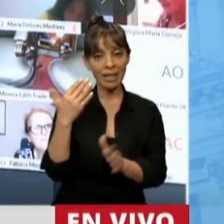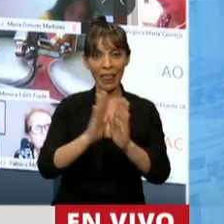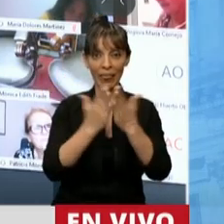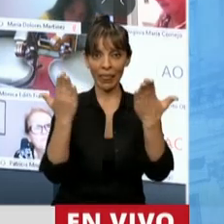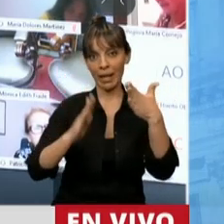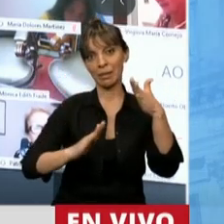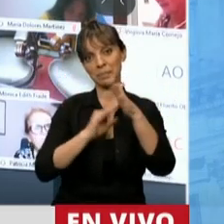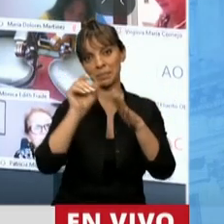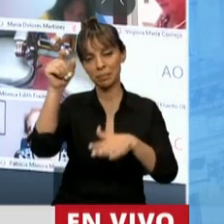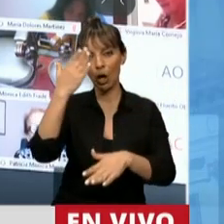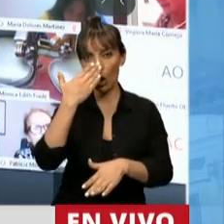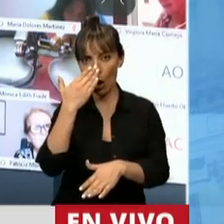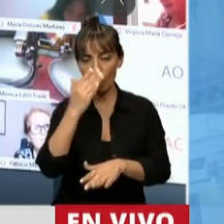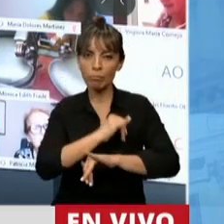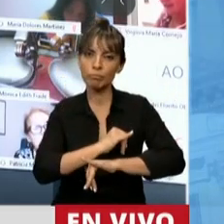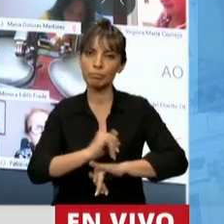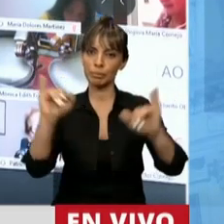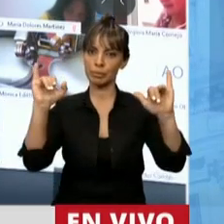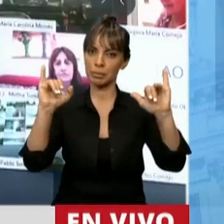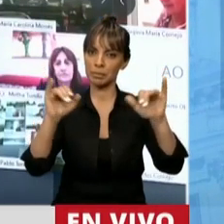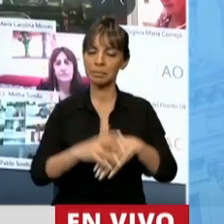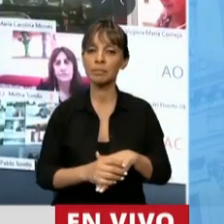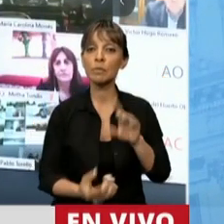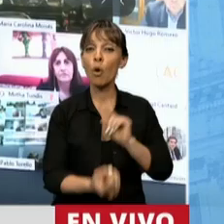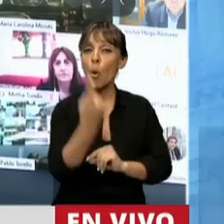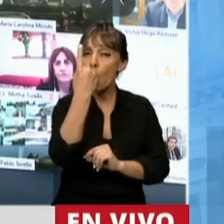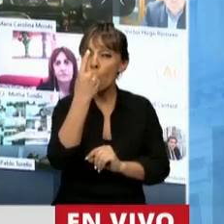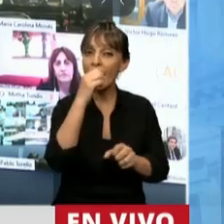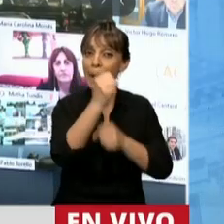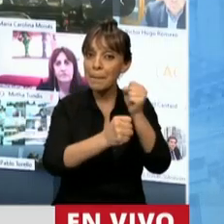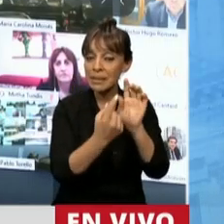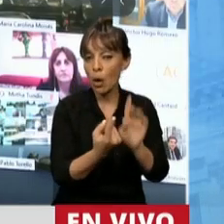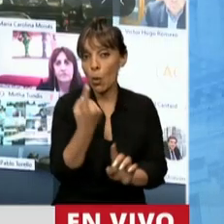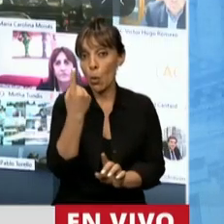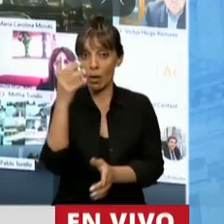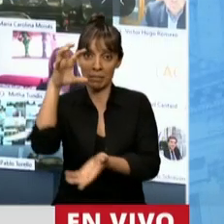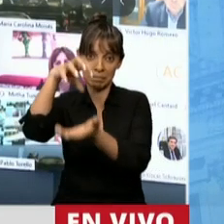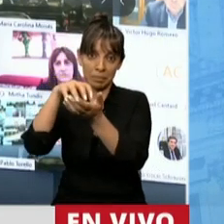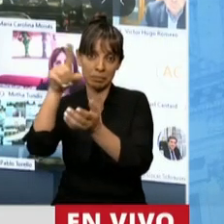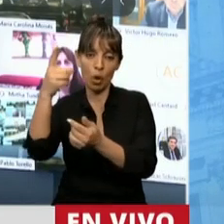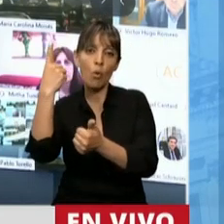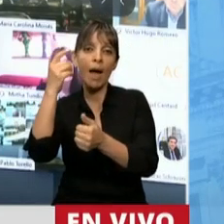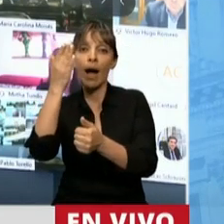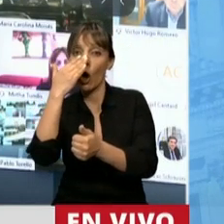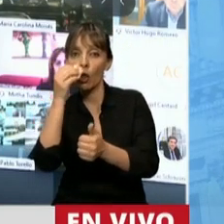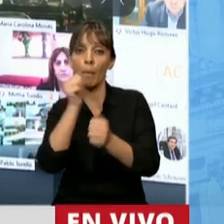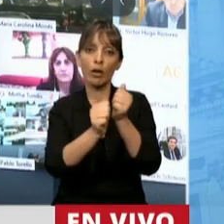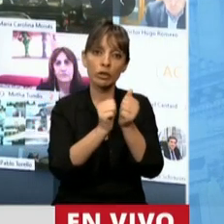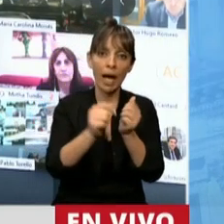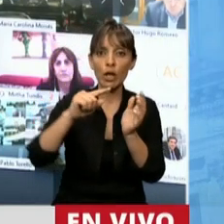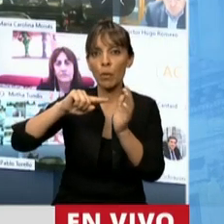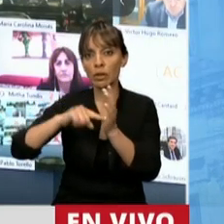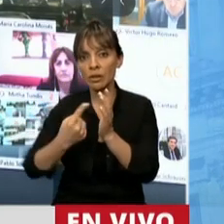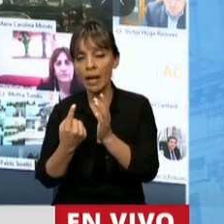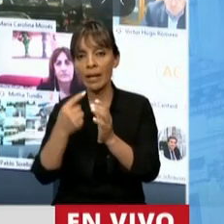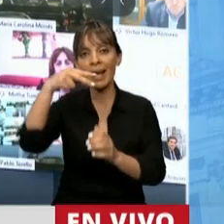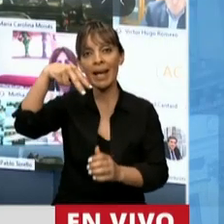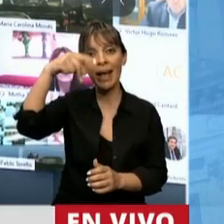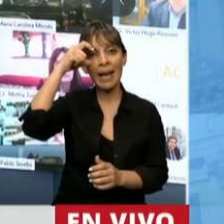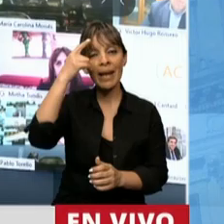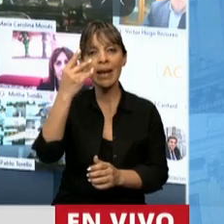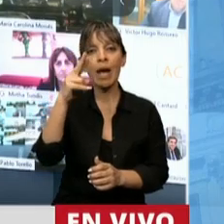diario de Córdoba, una de esas empresas que está radicada en Córdoba, Rosario y Buenos Aires,